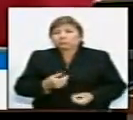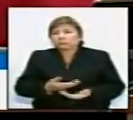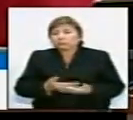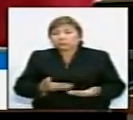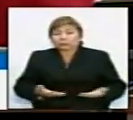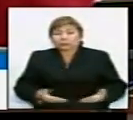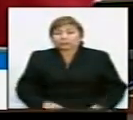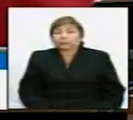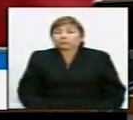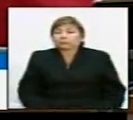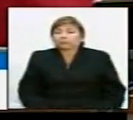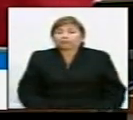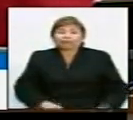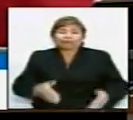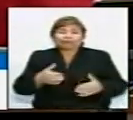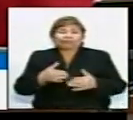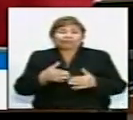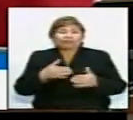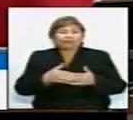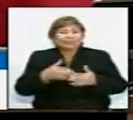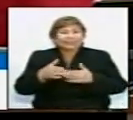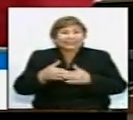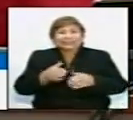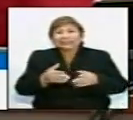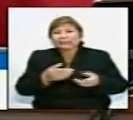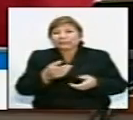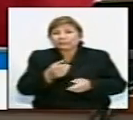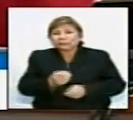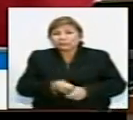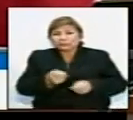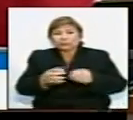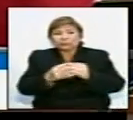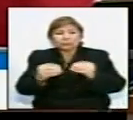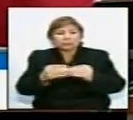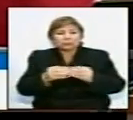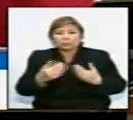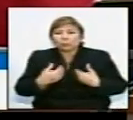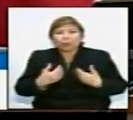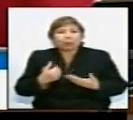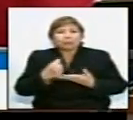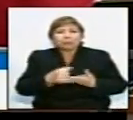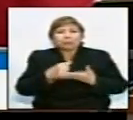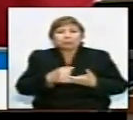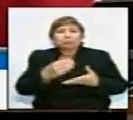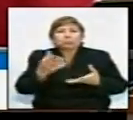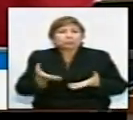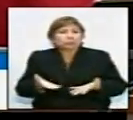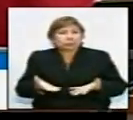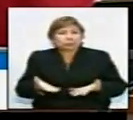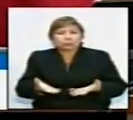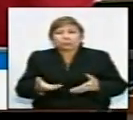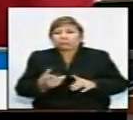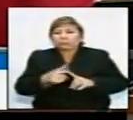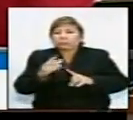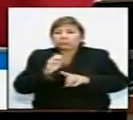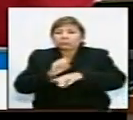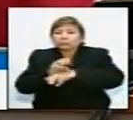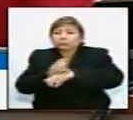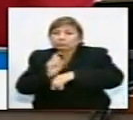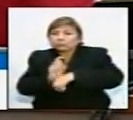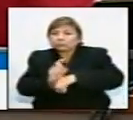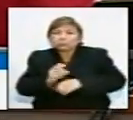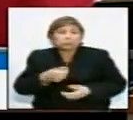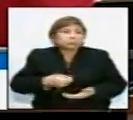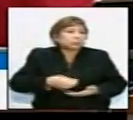secano, brechas en la cantidad de productores que no reciben asistencia técnica, que no acceden a